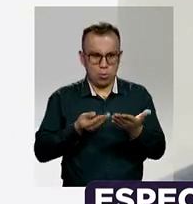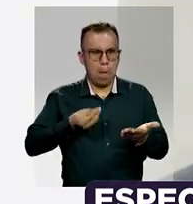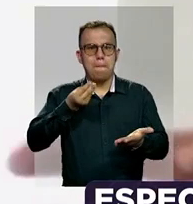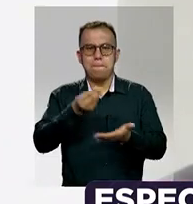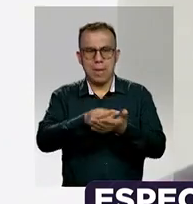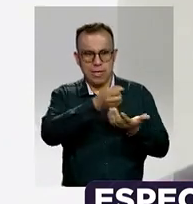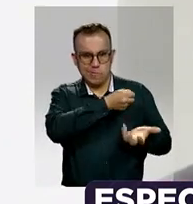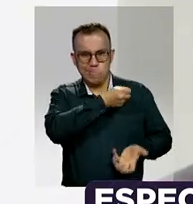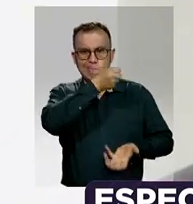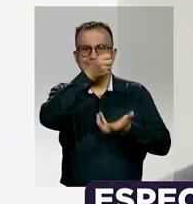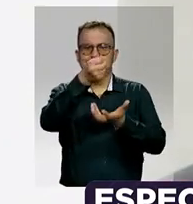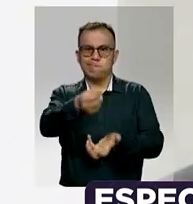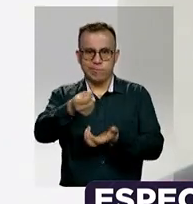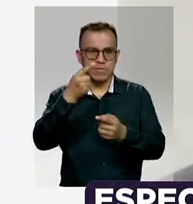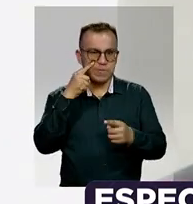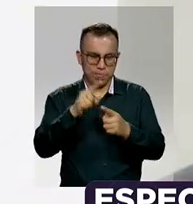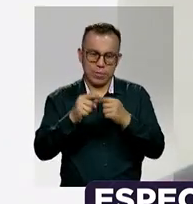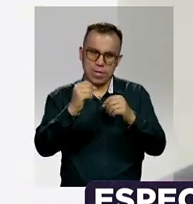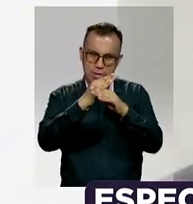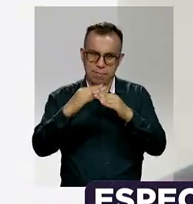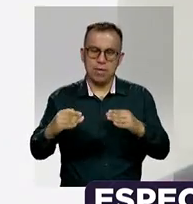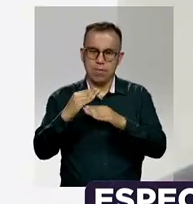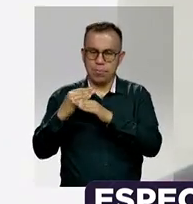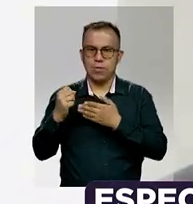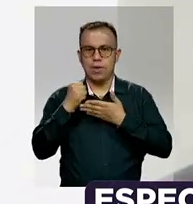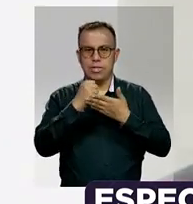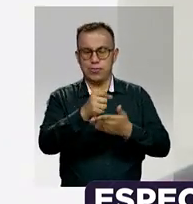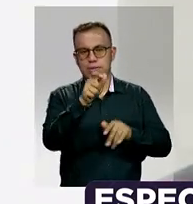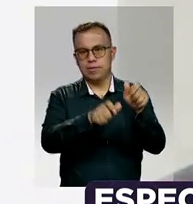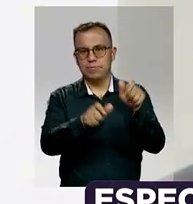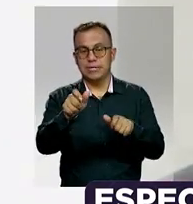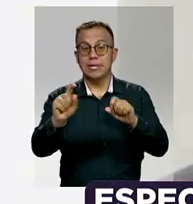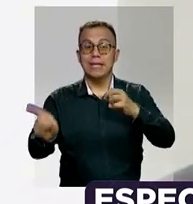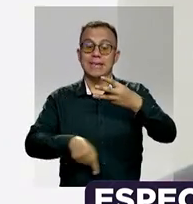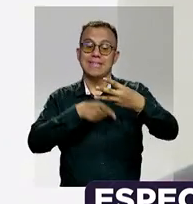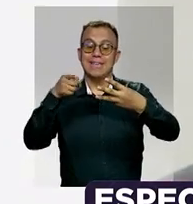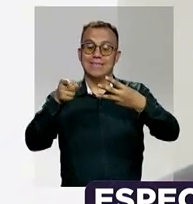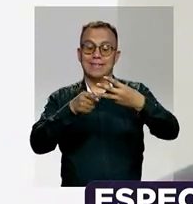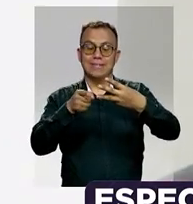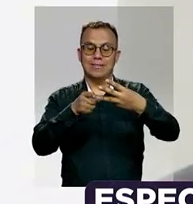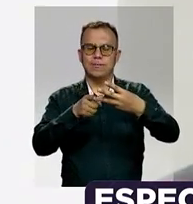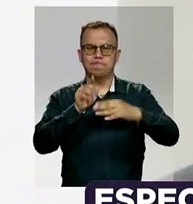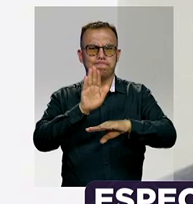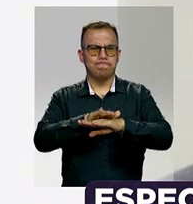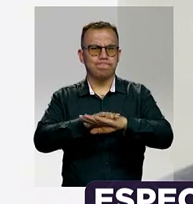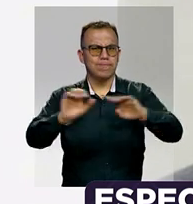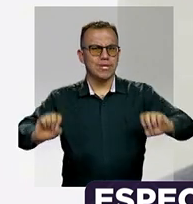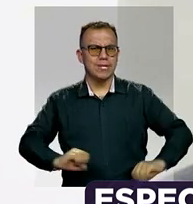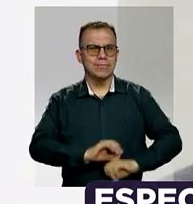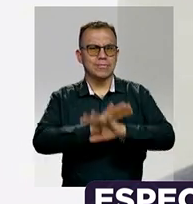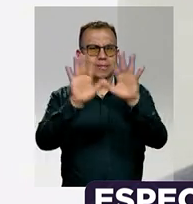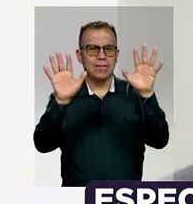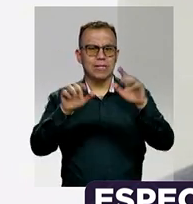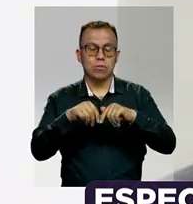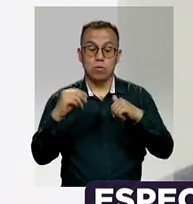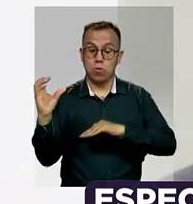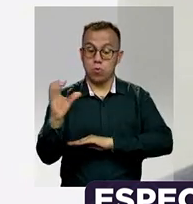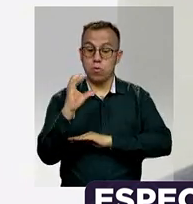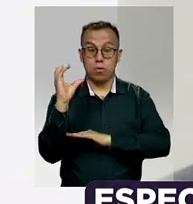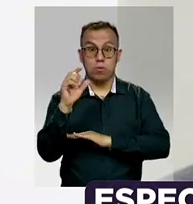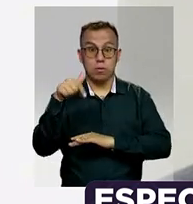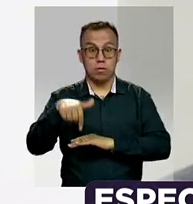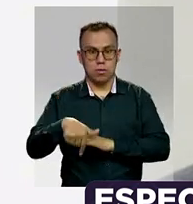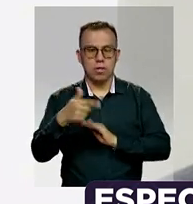más impuestos, pues hombre, desbloqueen, ayúdenle a la gente. Y el tercer mensaje es uno muy claro. En Colombia